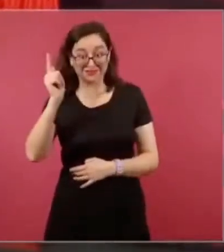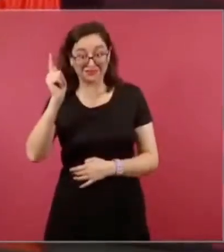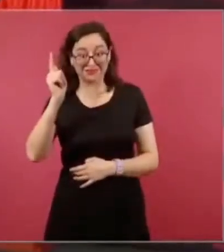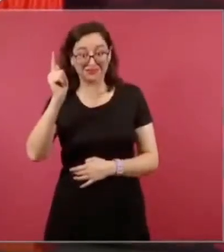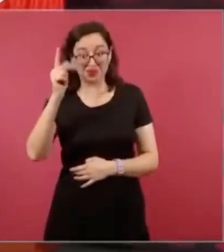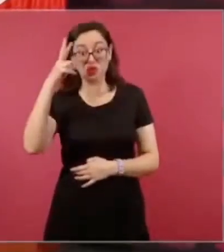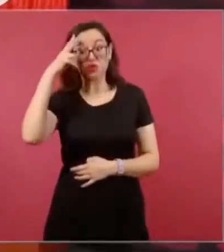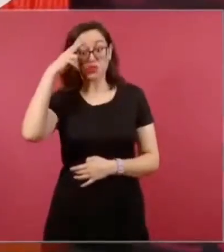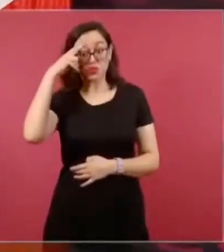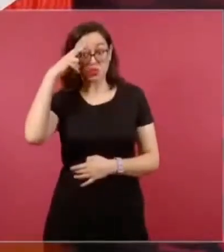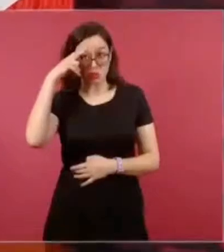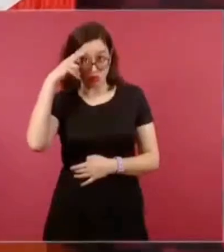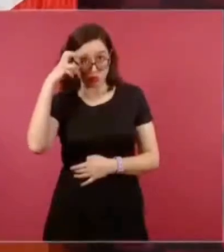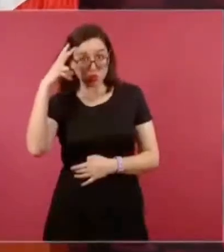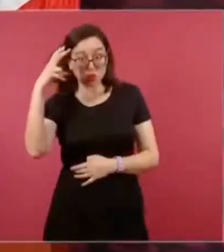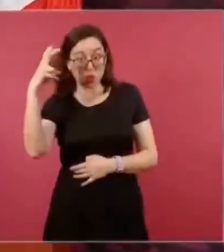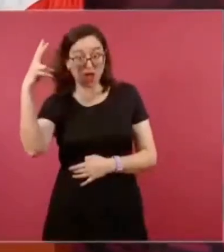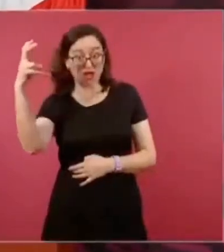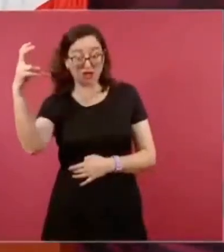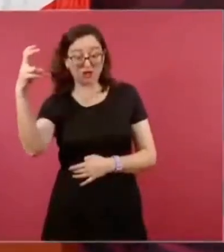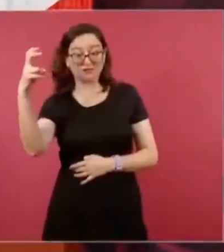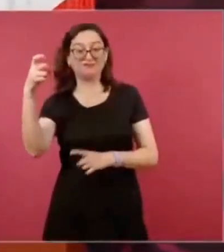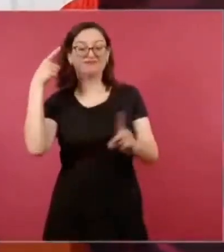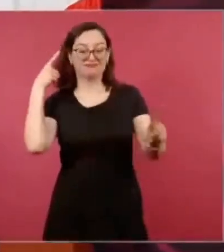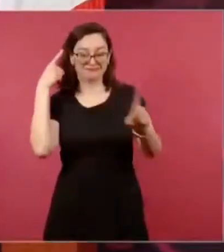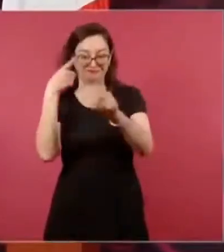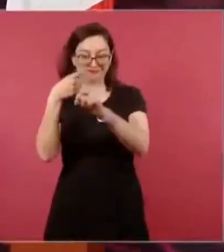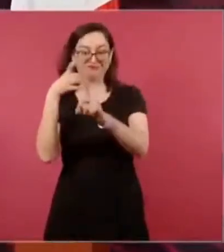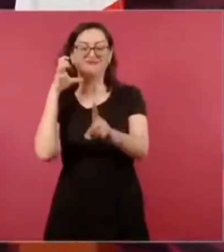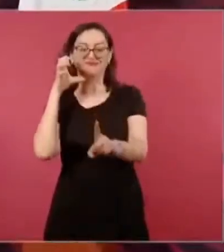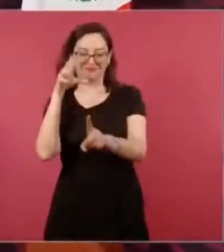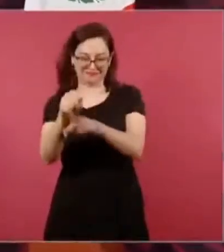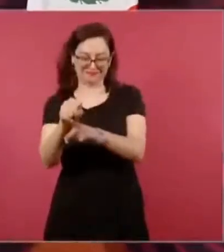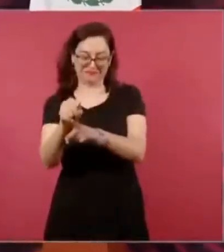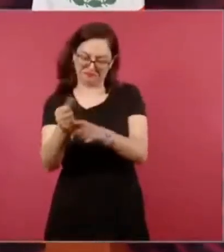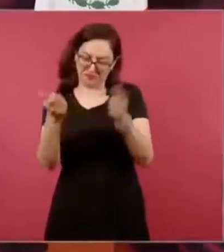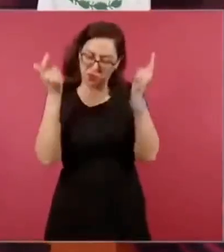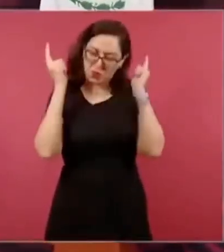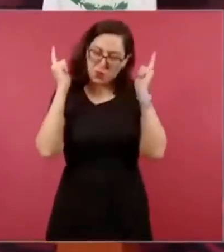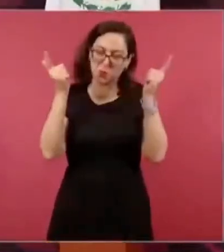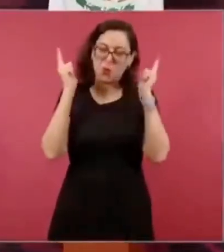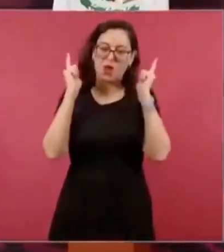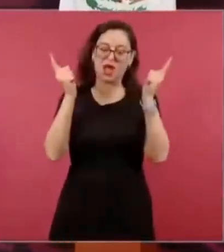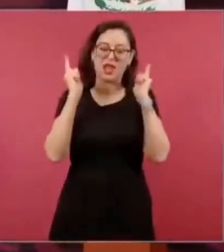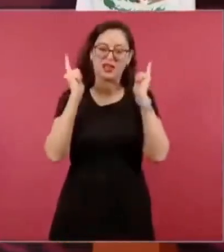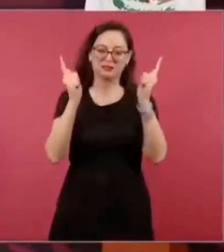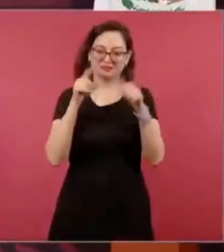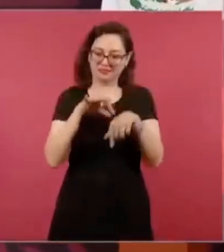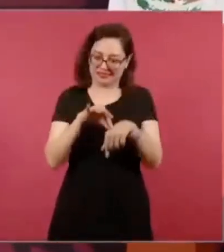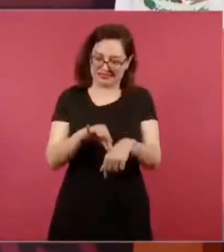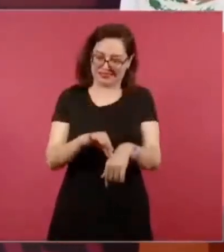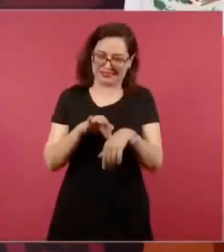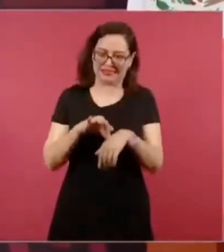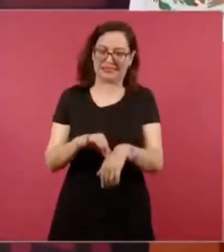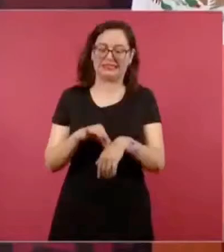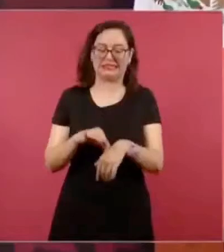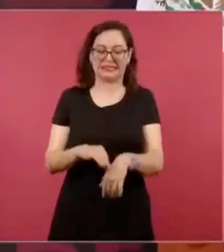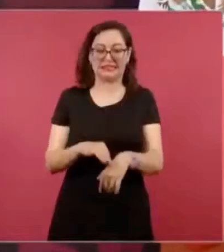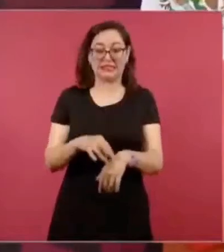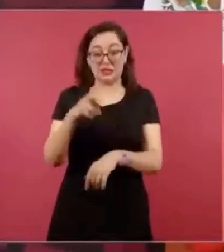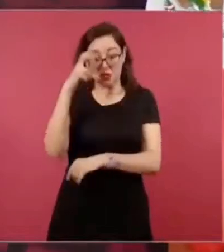y lo que ella imagina va a suceder se haga realidad, que ese sueño,